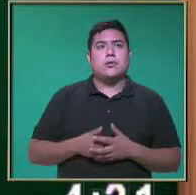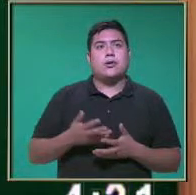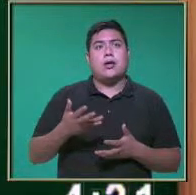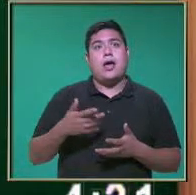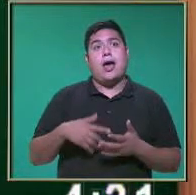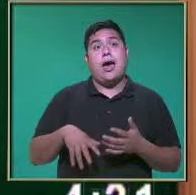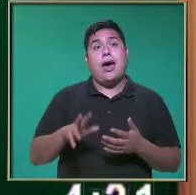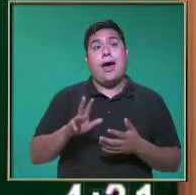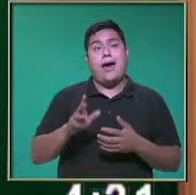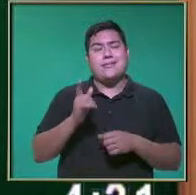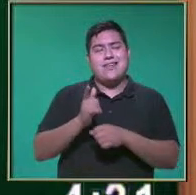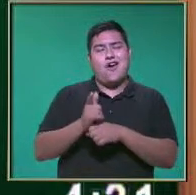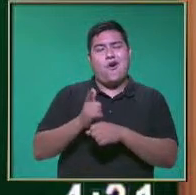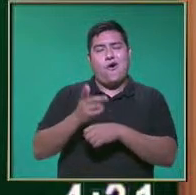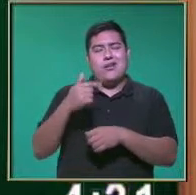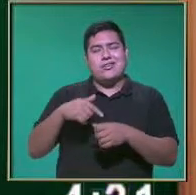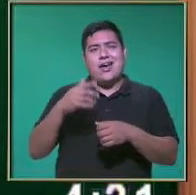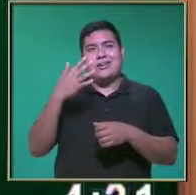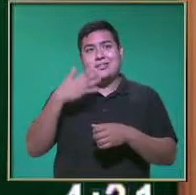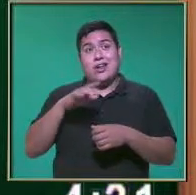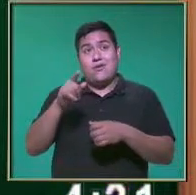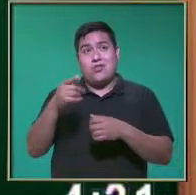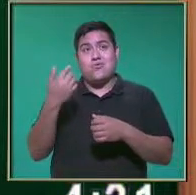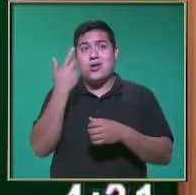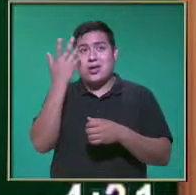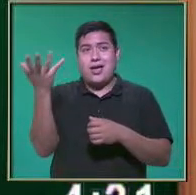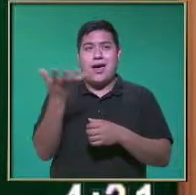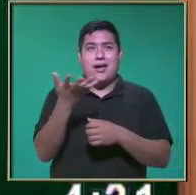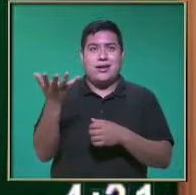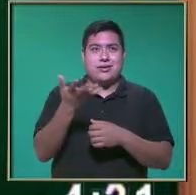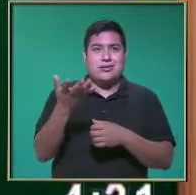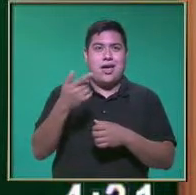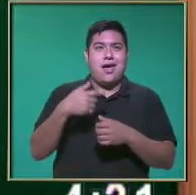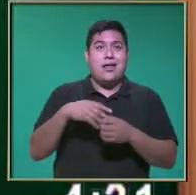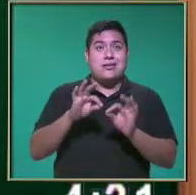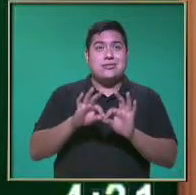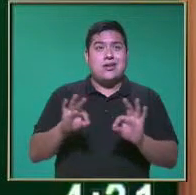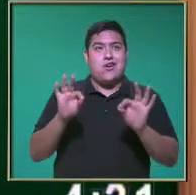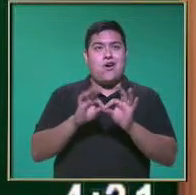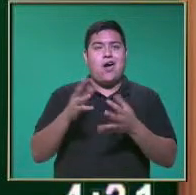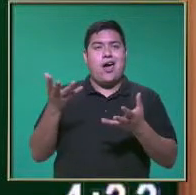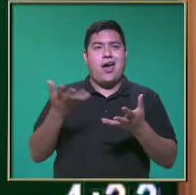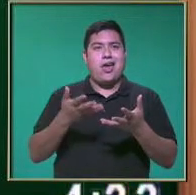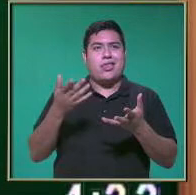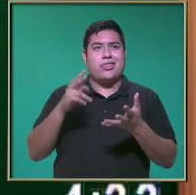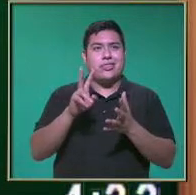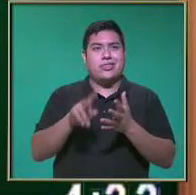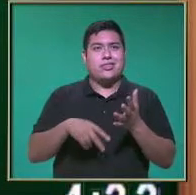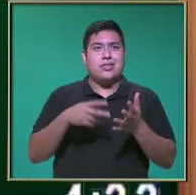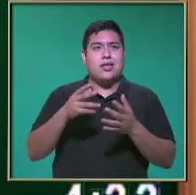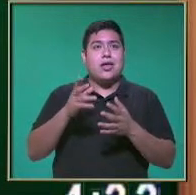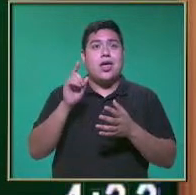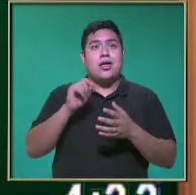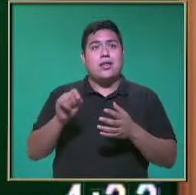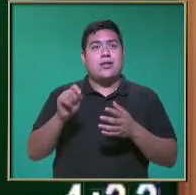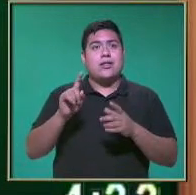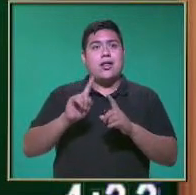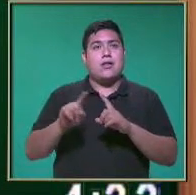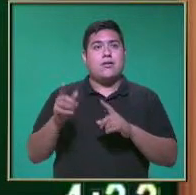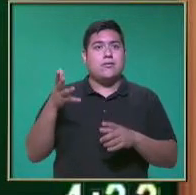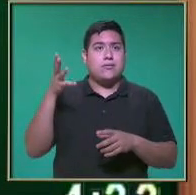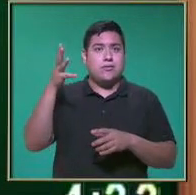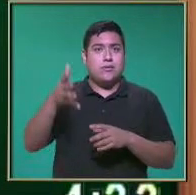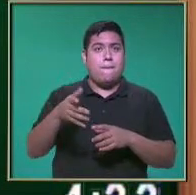he. That was all I wanted. In exchange for your cheese, I will give you a piece of advice for the future.